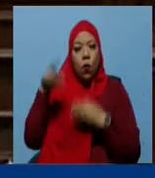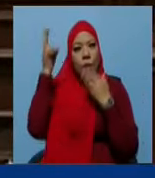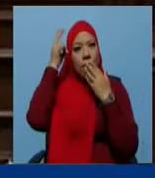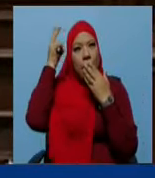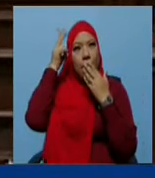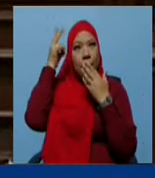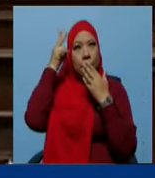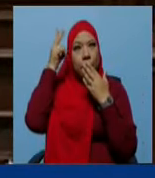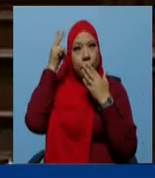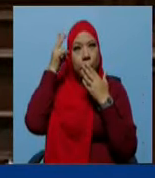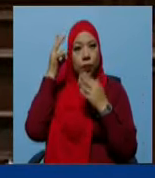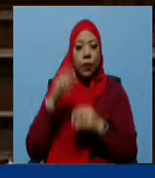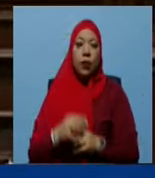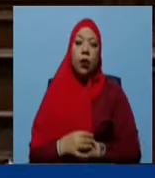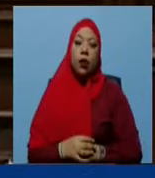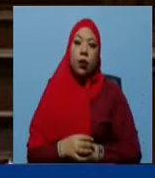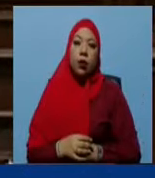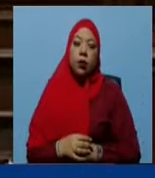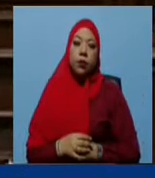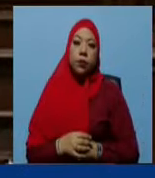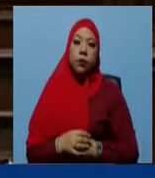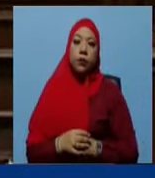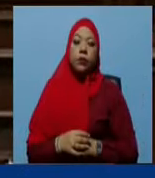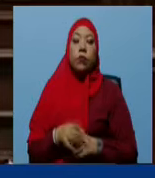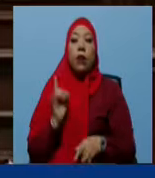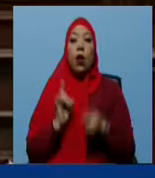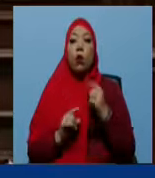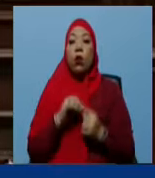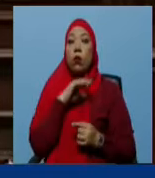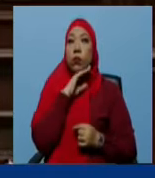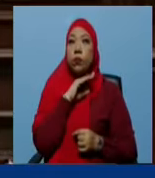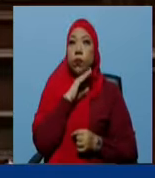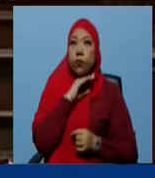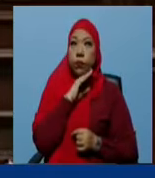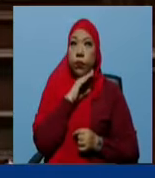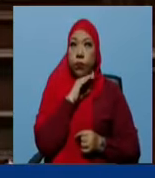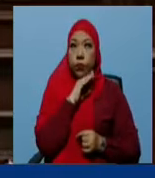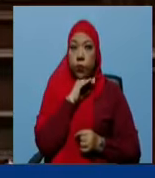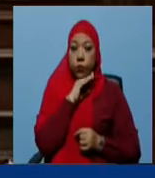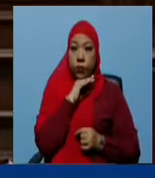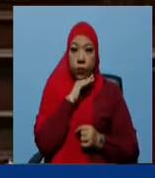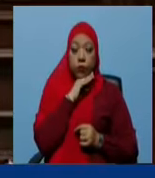Habían exterminado por enfermedad